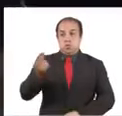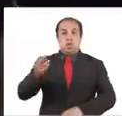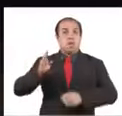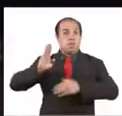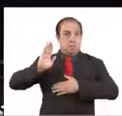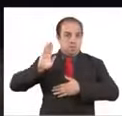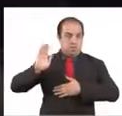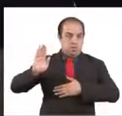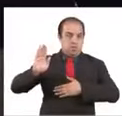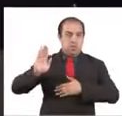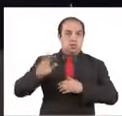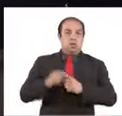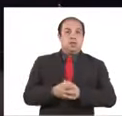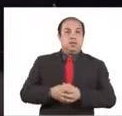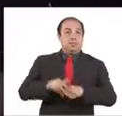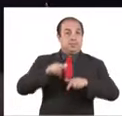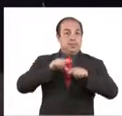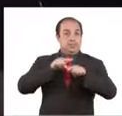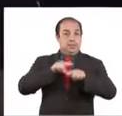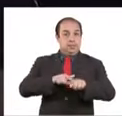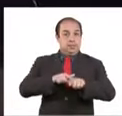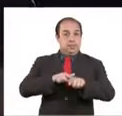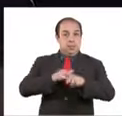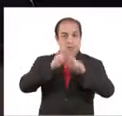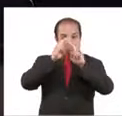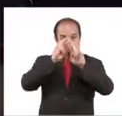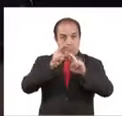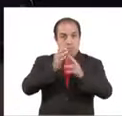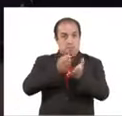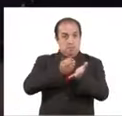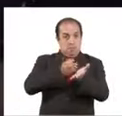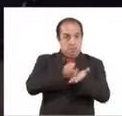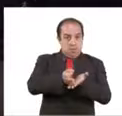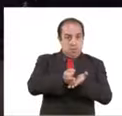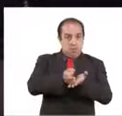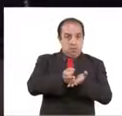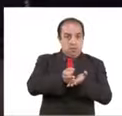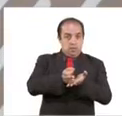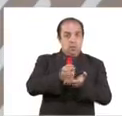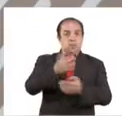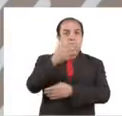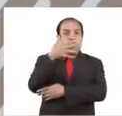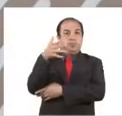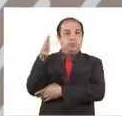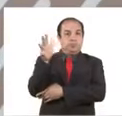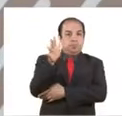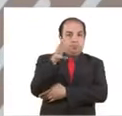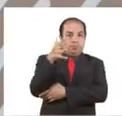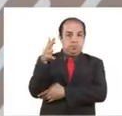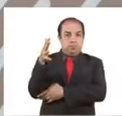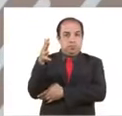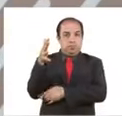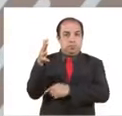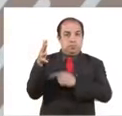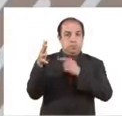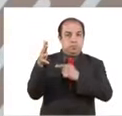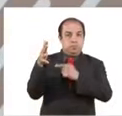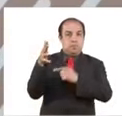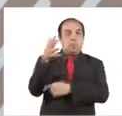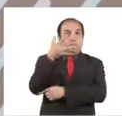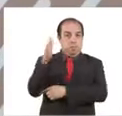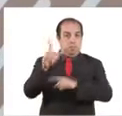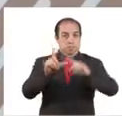protestan seguir con fidelidad esta bandera, la bandera de la